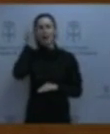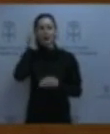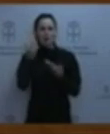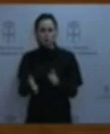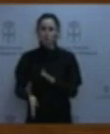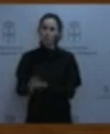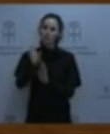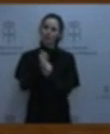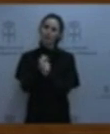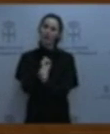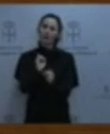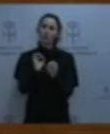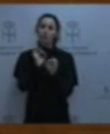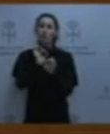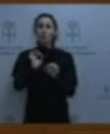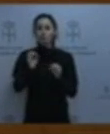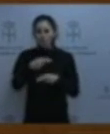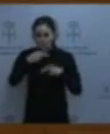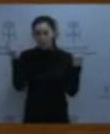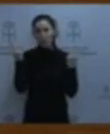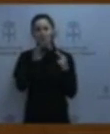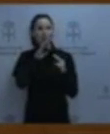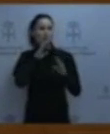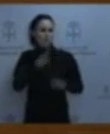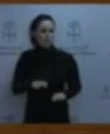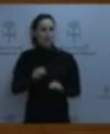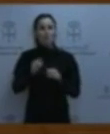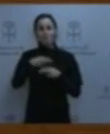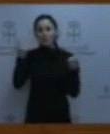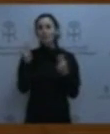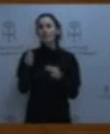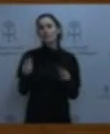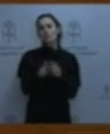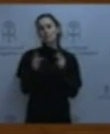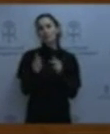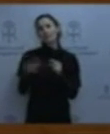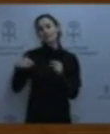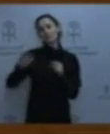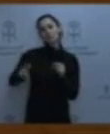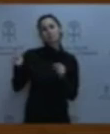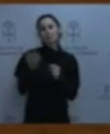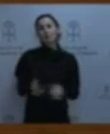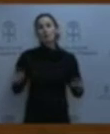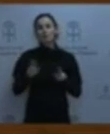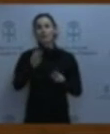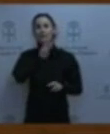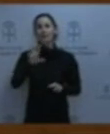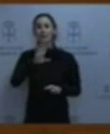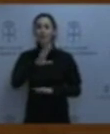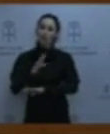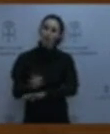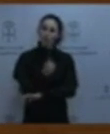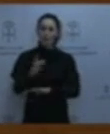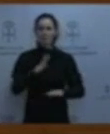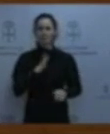trabajo necesarios en lo público, cumplan con los empleados públicos, devuelvan los derechos sociales y laborales arrebatados, restituyan la jornada de 35 horas en la Administración,